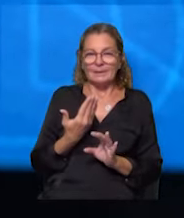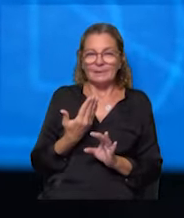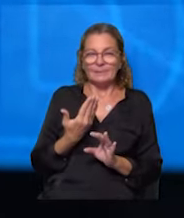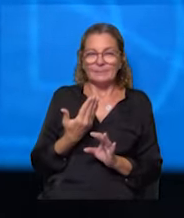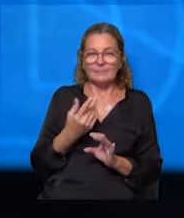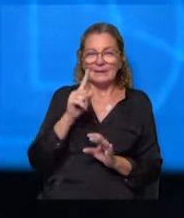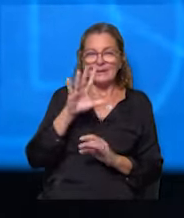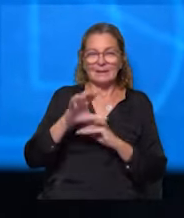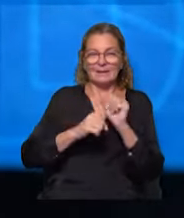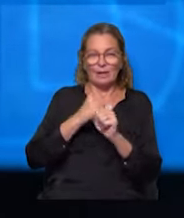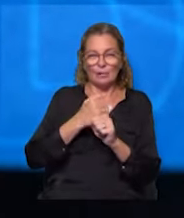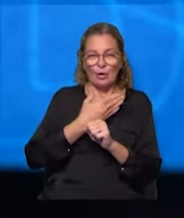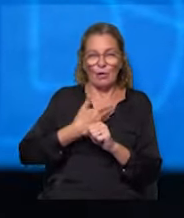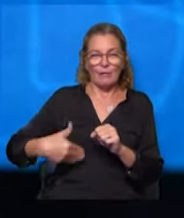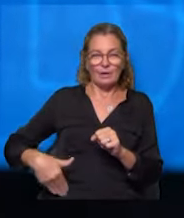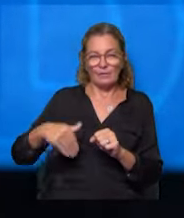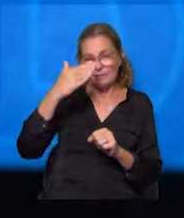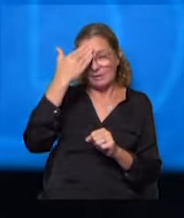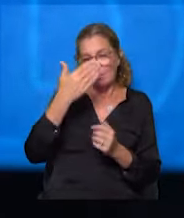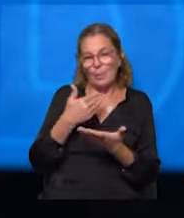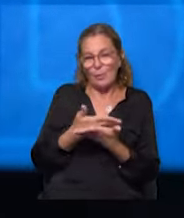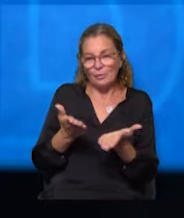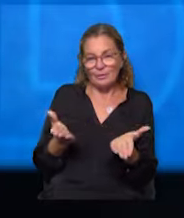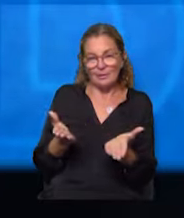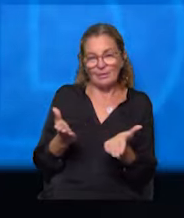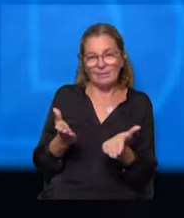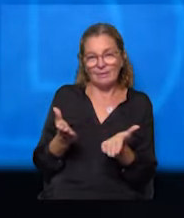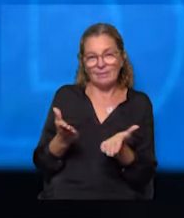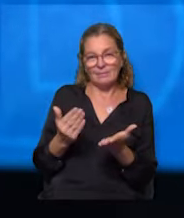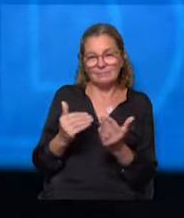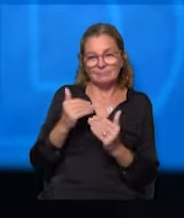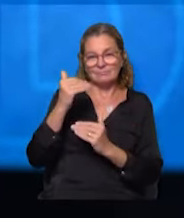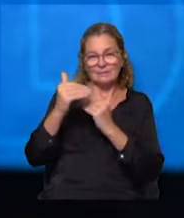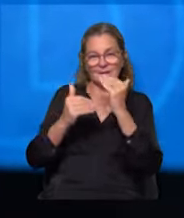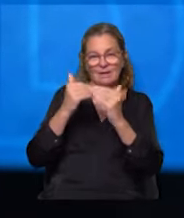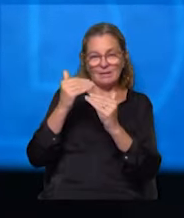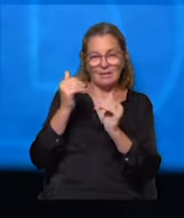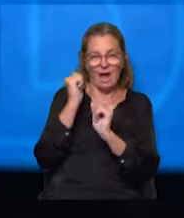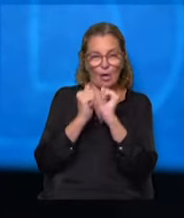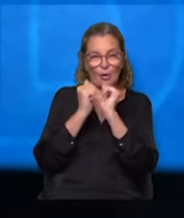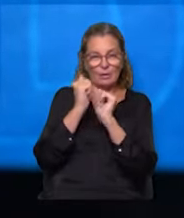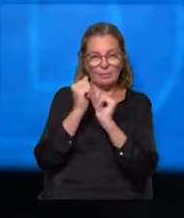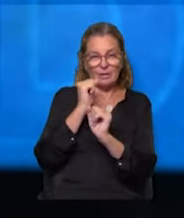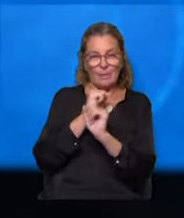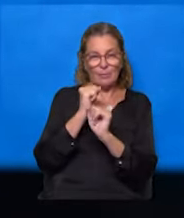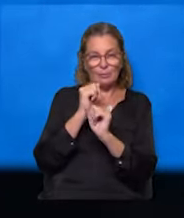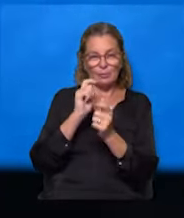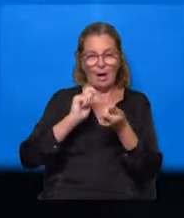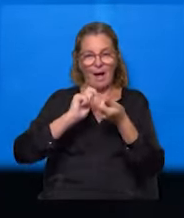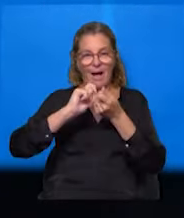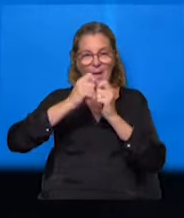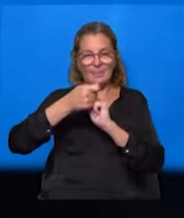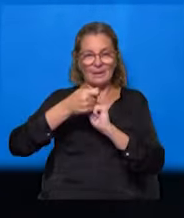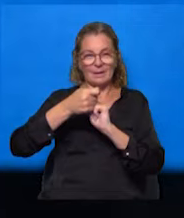los 15 años de gobierno al frente amplio mostraron que si el crecimiento económico se pudo Traducir